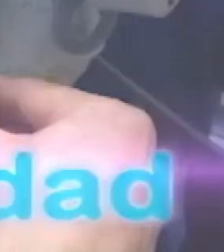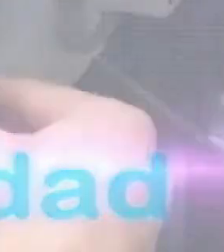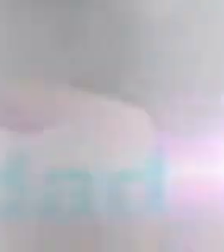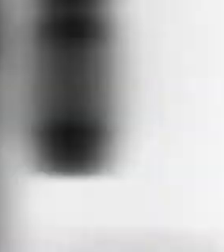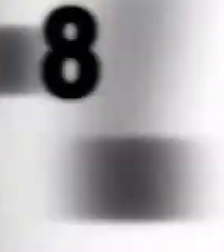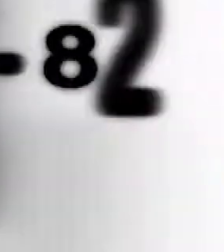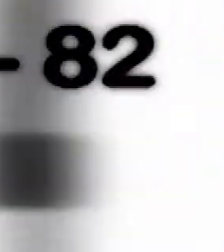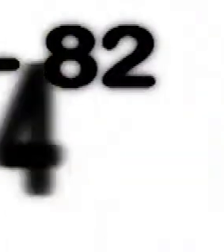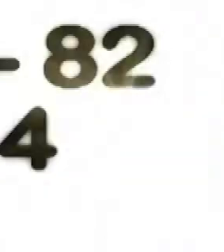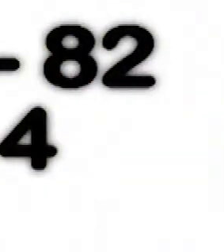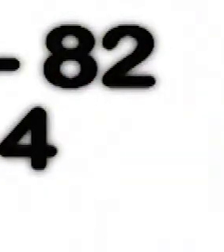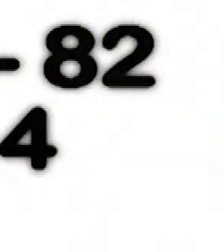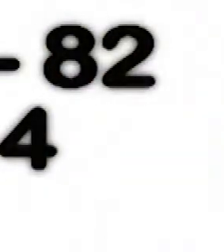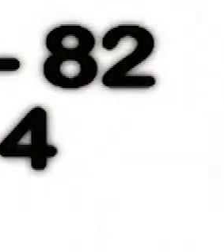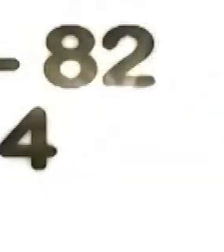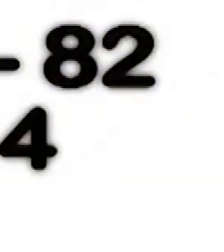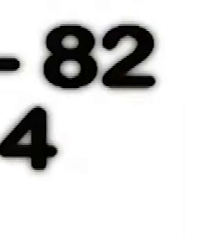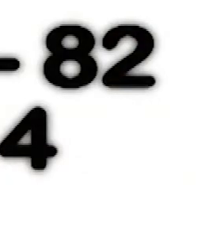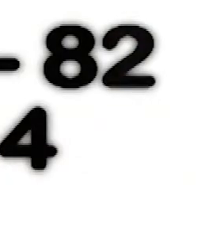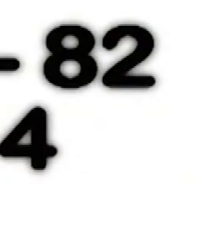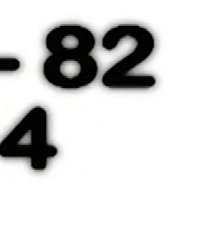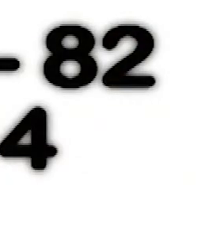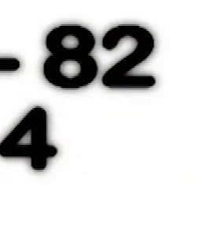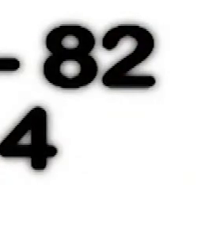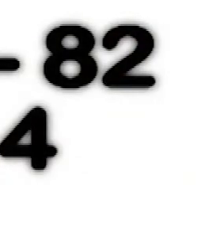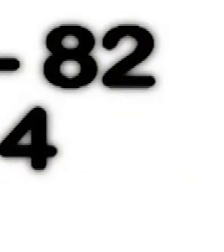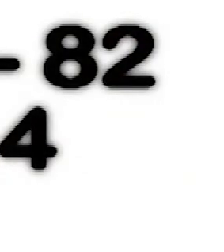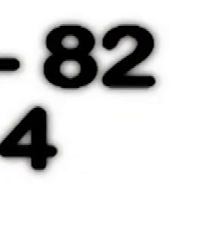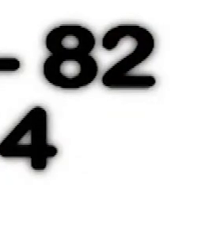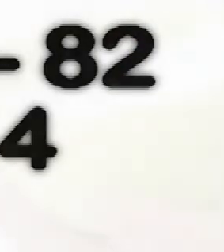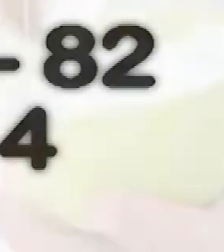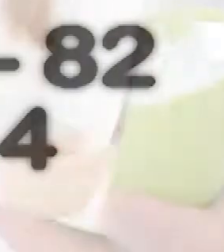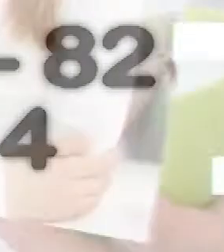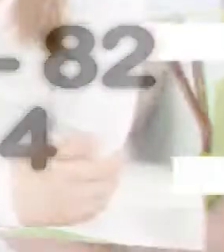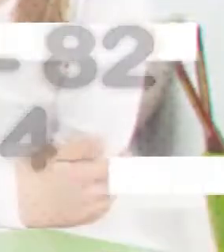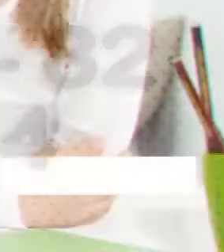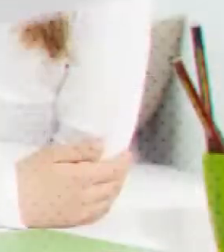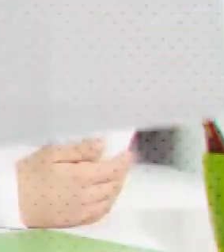responsabilidad. Todo esto en Unidad Optométrica del Dr. Jiménez.